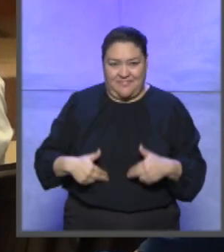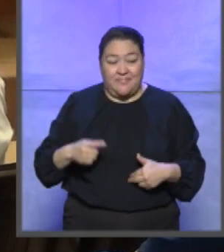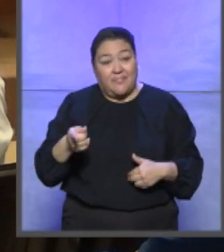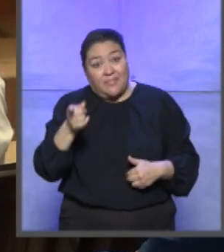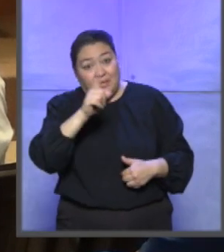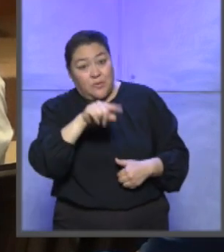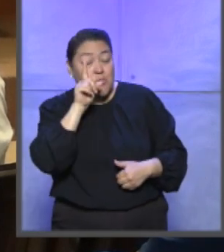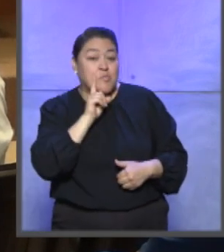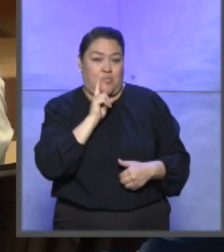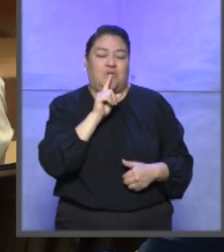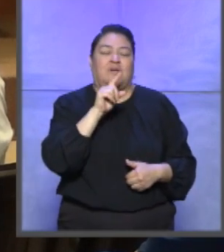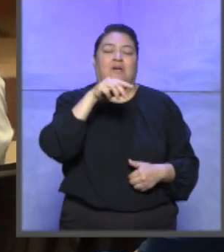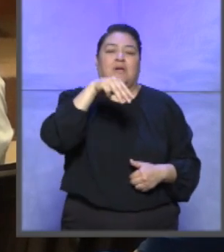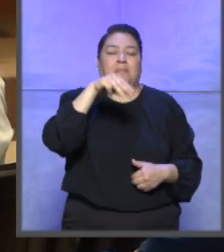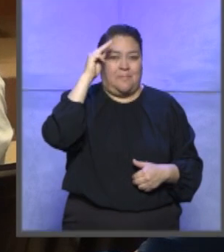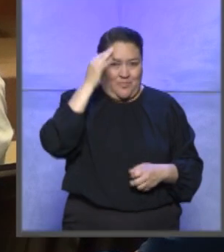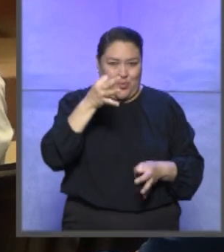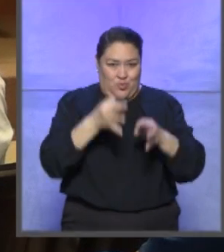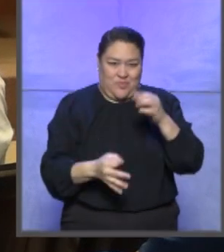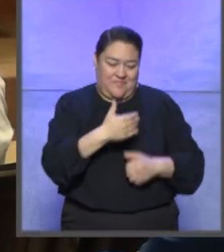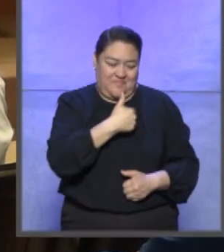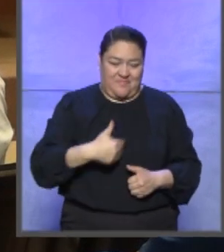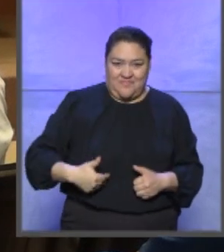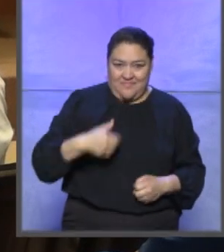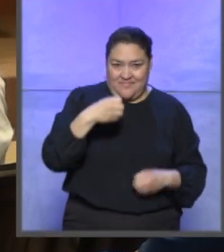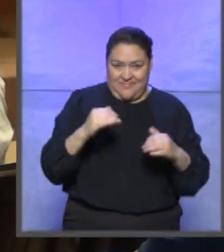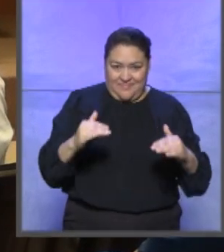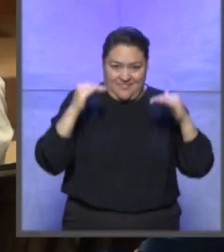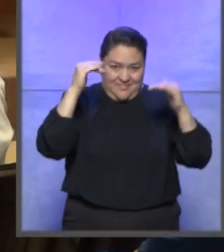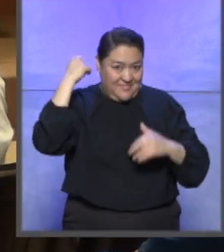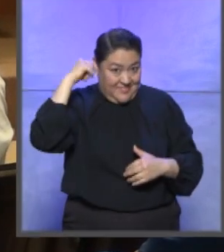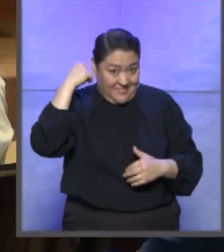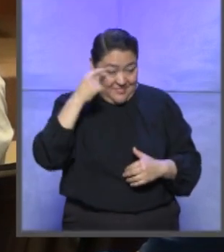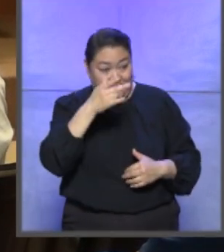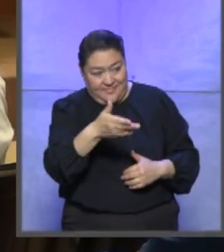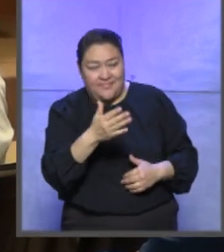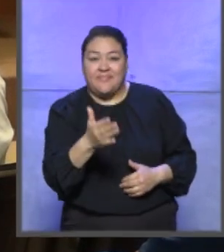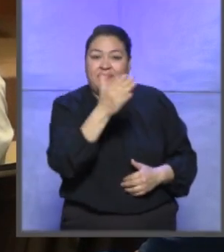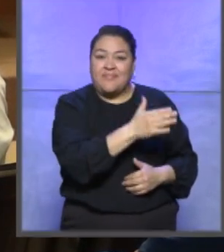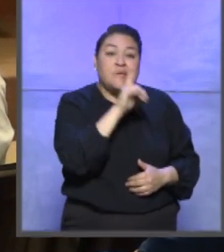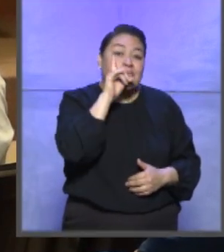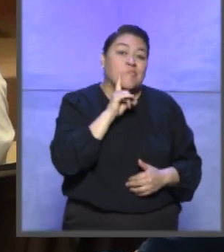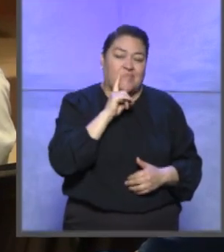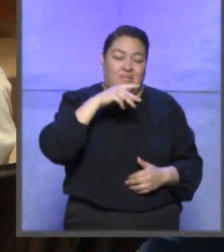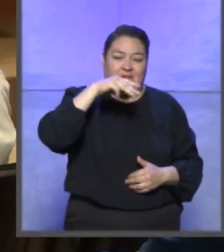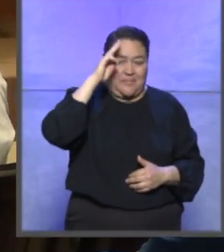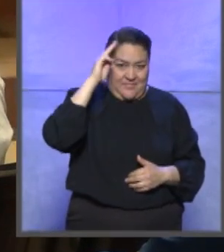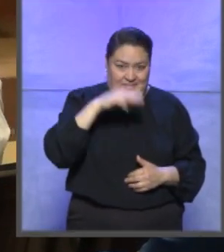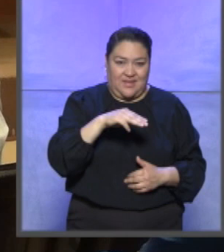la maestra Margarita Espinosa Armengol, magistrada presidenta del Tribunal Electoral de Tabasco, a la